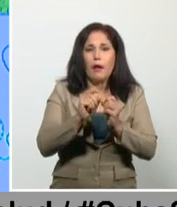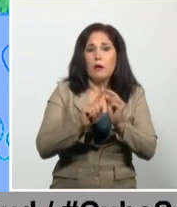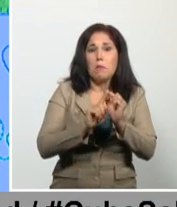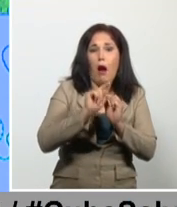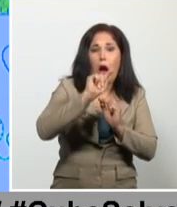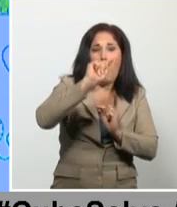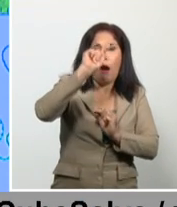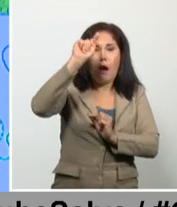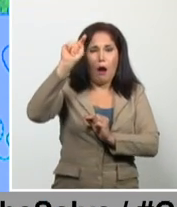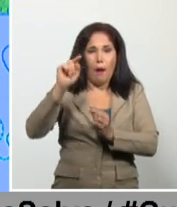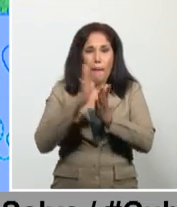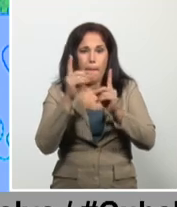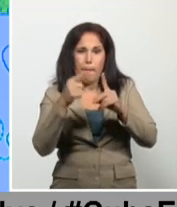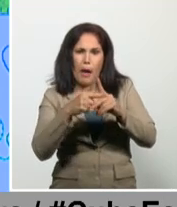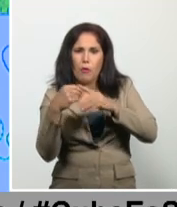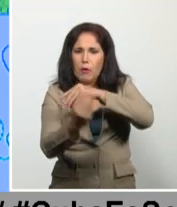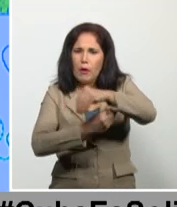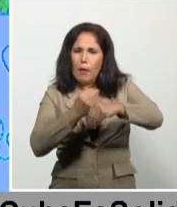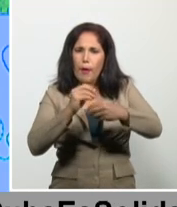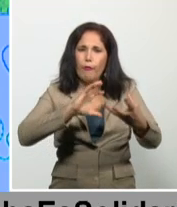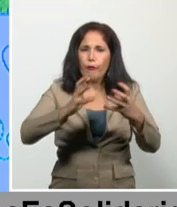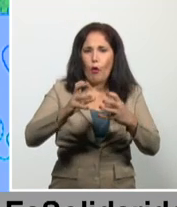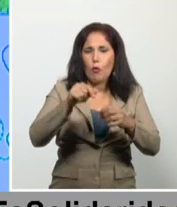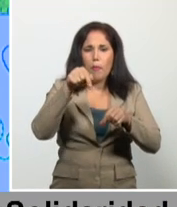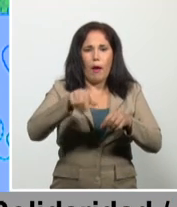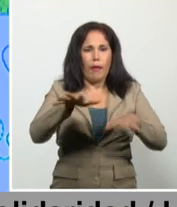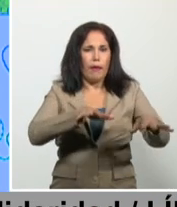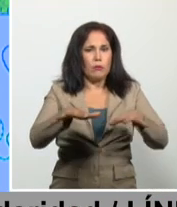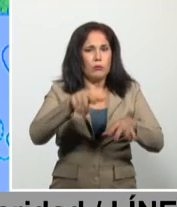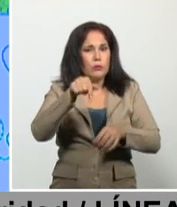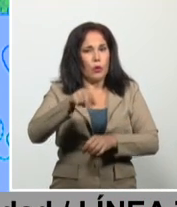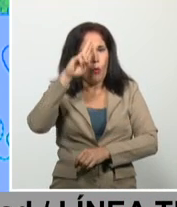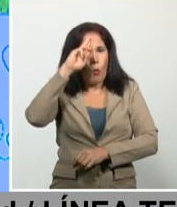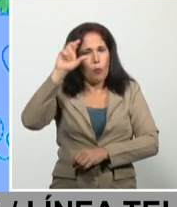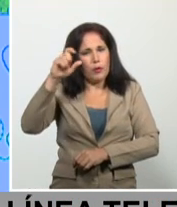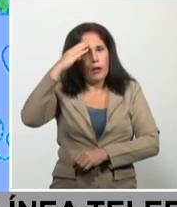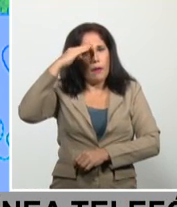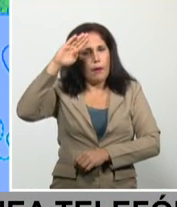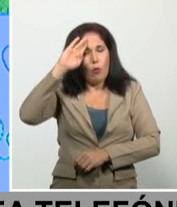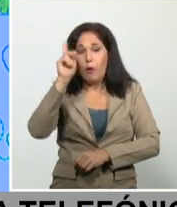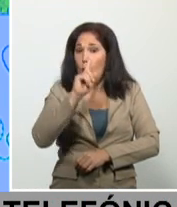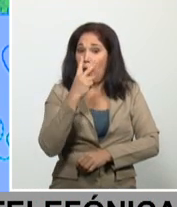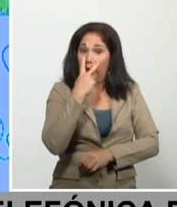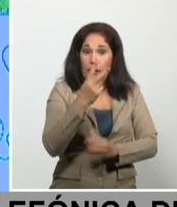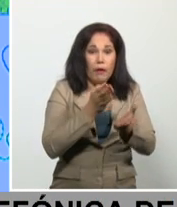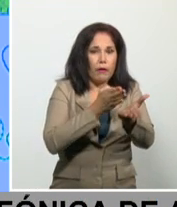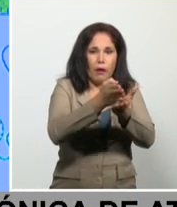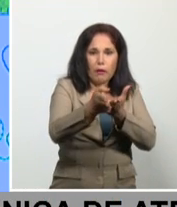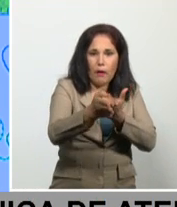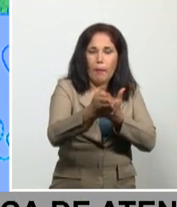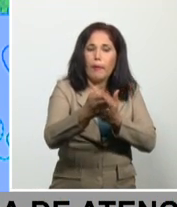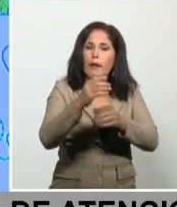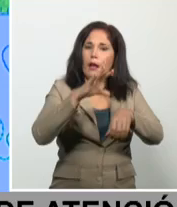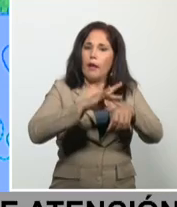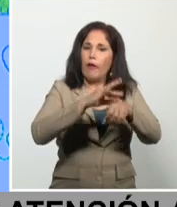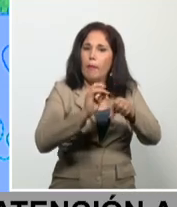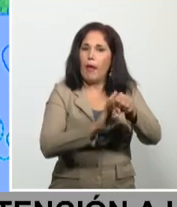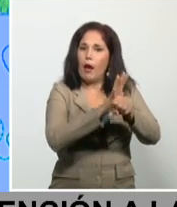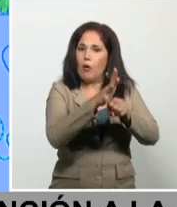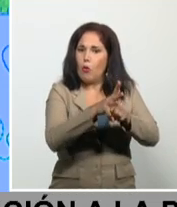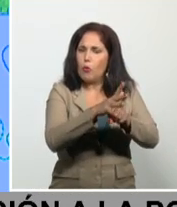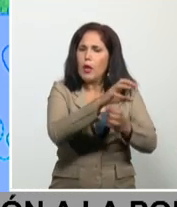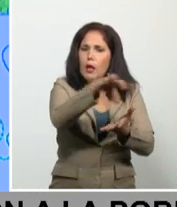mayo? ¿Han cambiado los protocolos de actuación en los hospitales cubanos que no atienden directamente la COVID-19? ¿Y a dónde